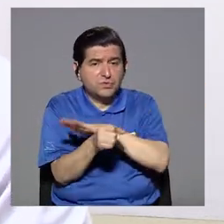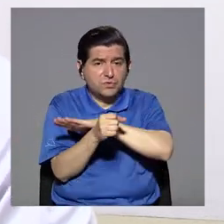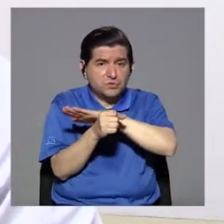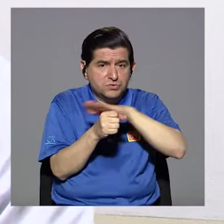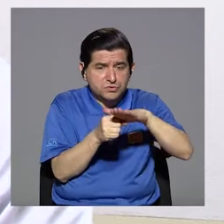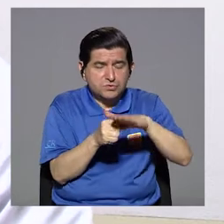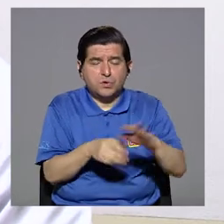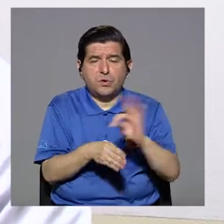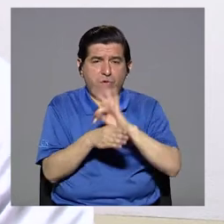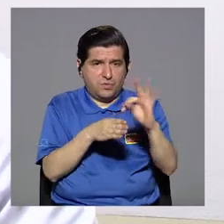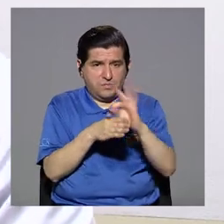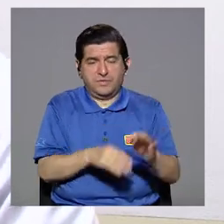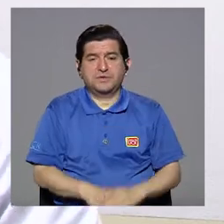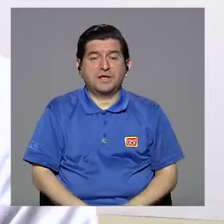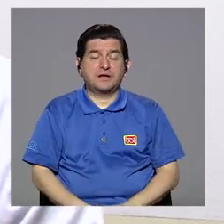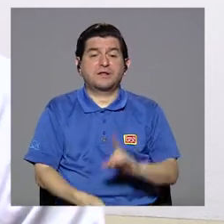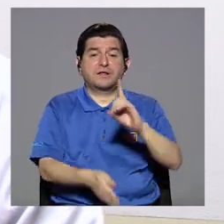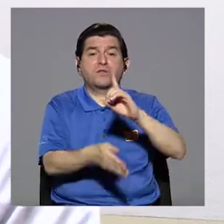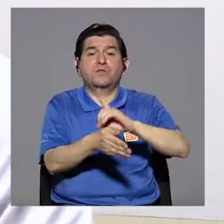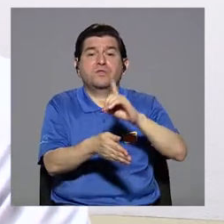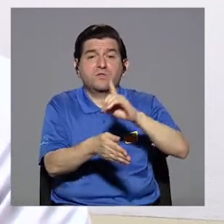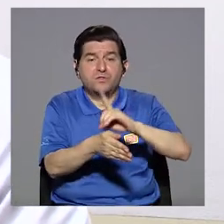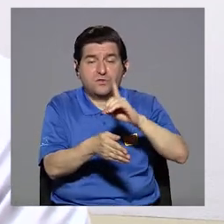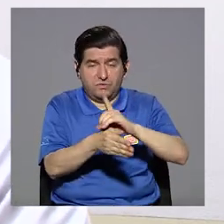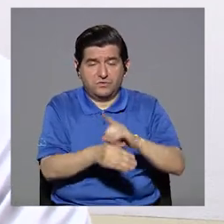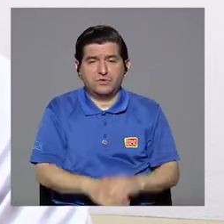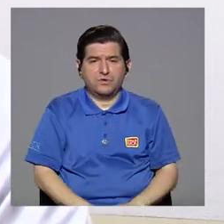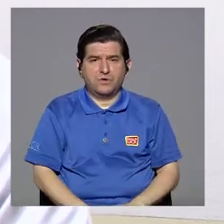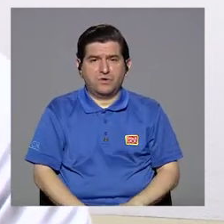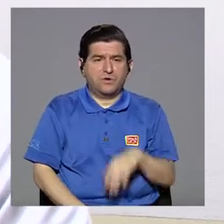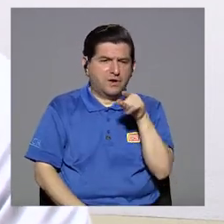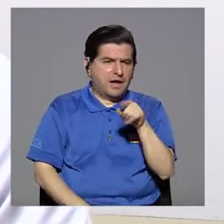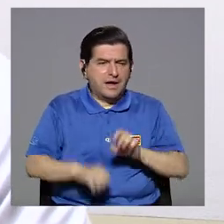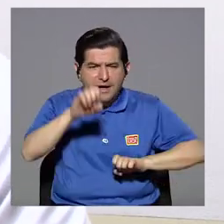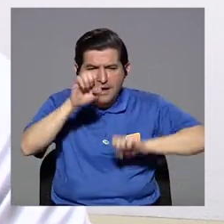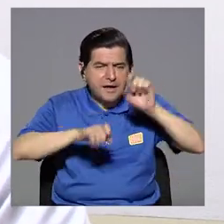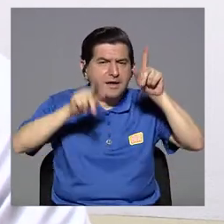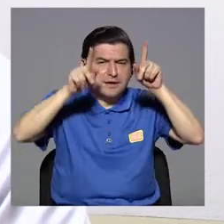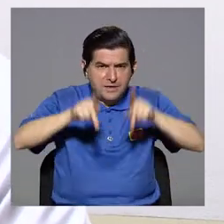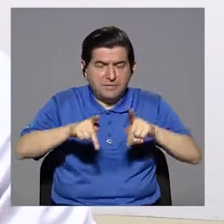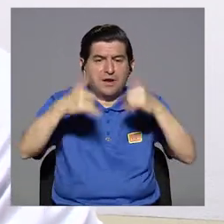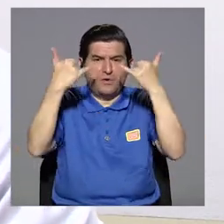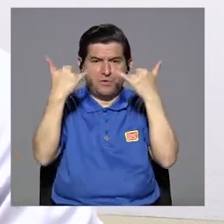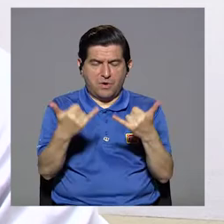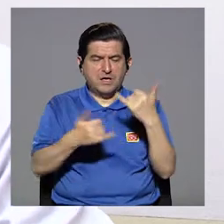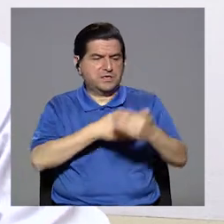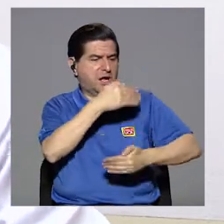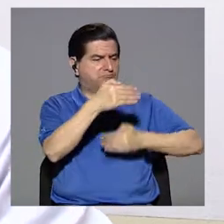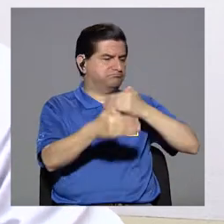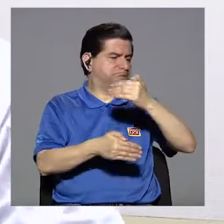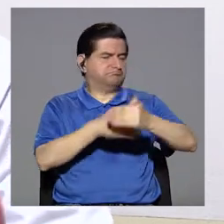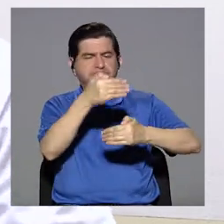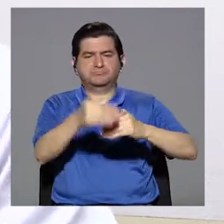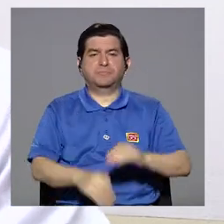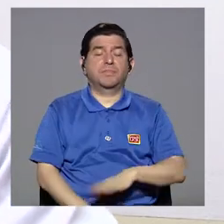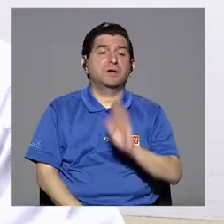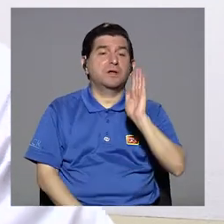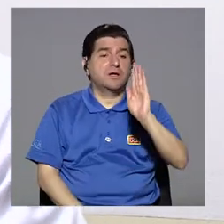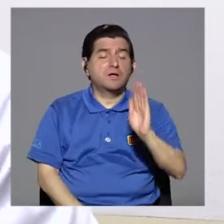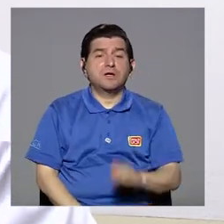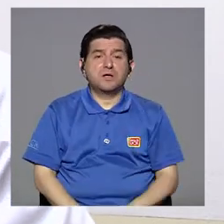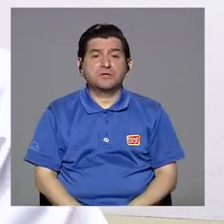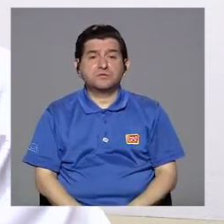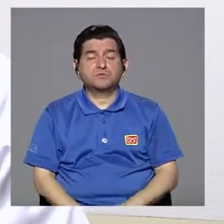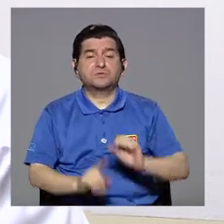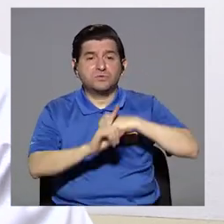completar un tratamiento para que el médico cuando le toque valorar el paciente ya esté evolucionado y su